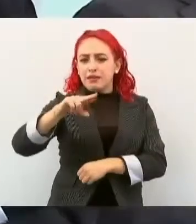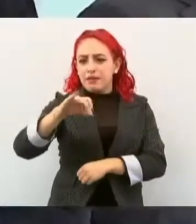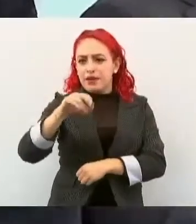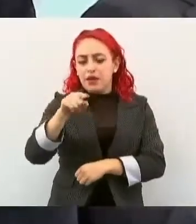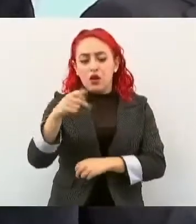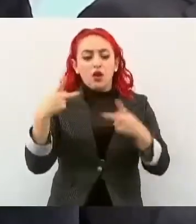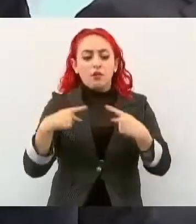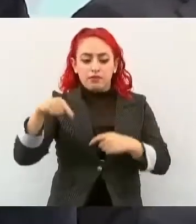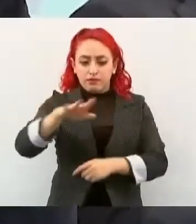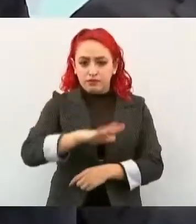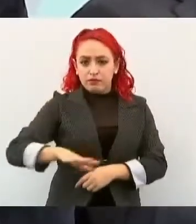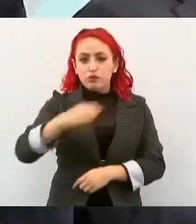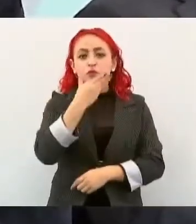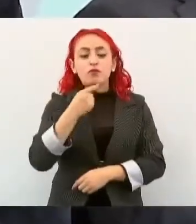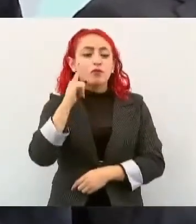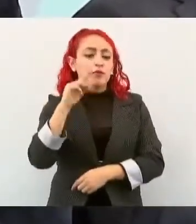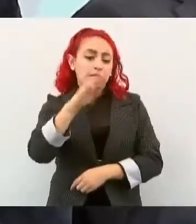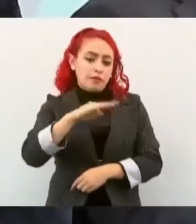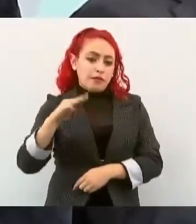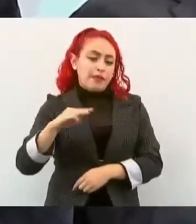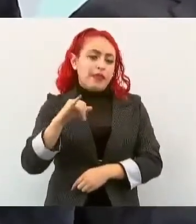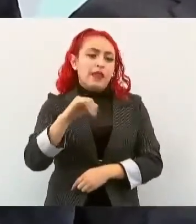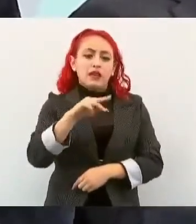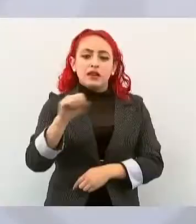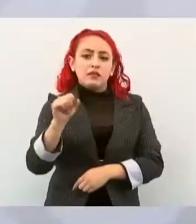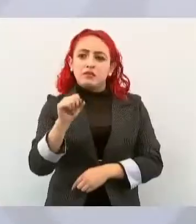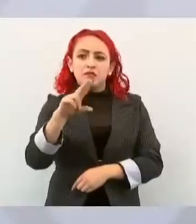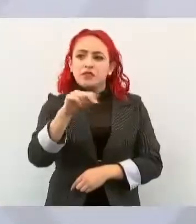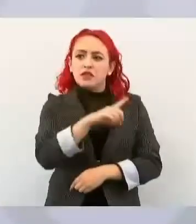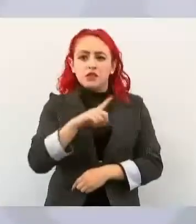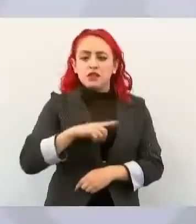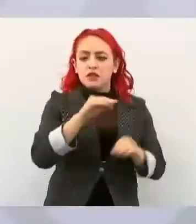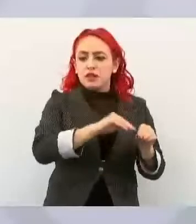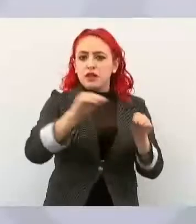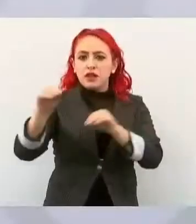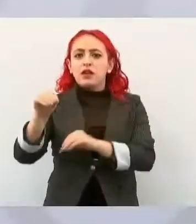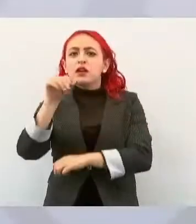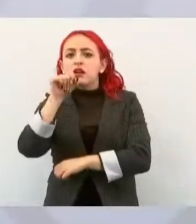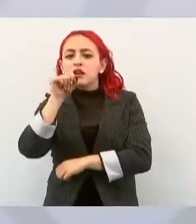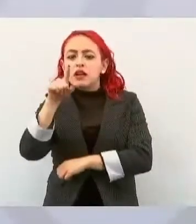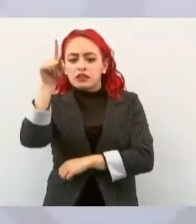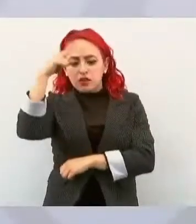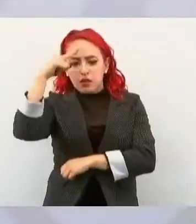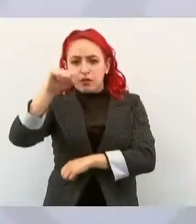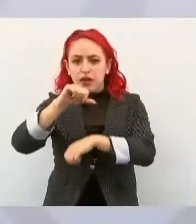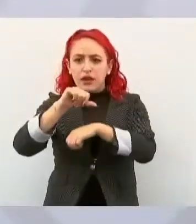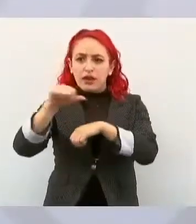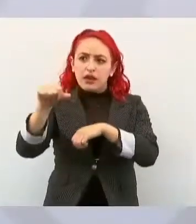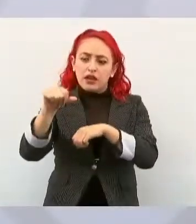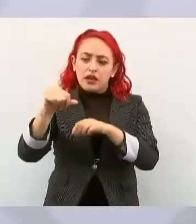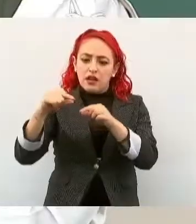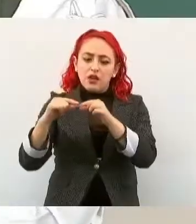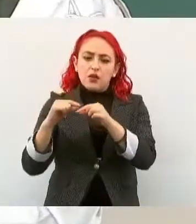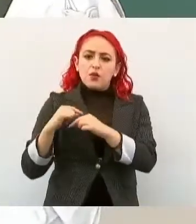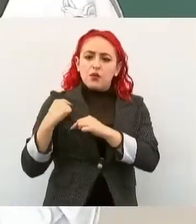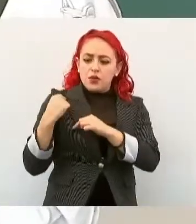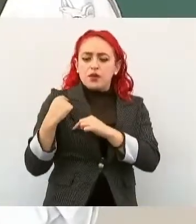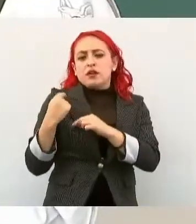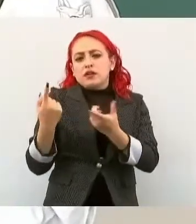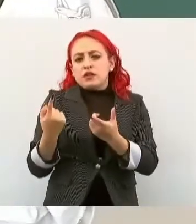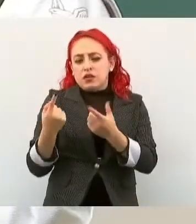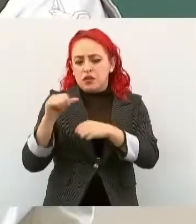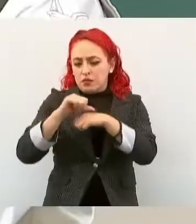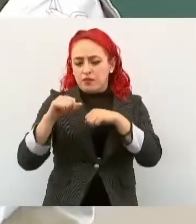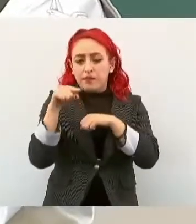las michoacanas, michoacanos derechohabientes del IMSS ya no tienen que trasladarse a Jalisco para una intervención de cateterismo. El